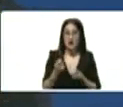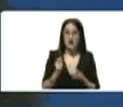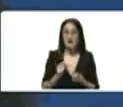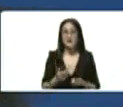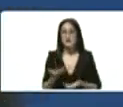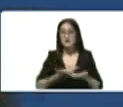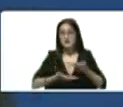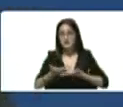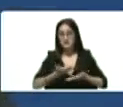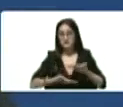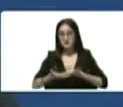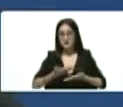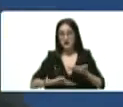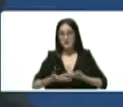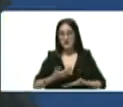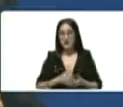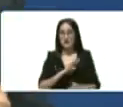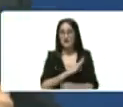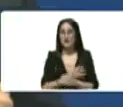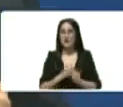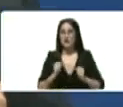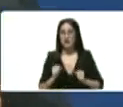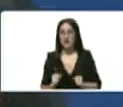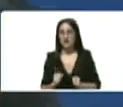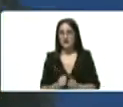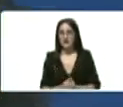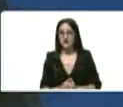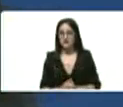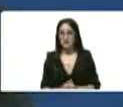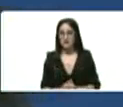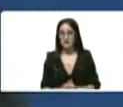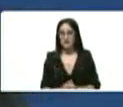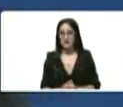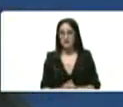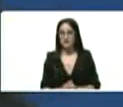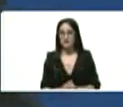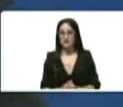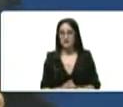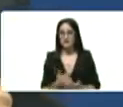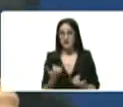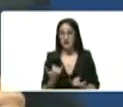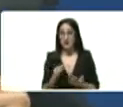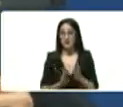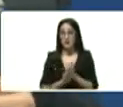cambiaria se han fortalecido y hemos avanzado